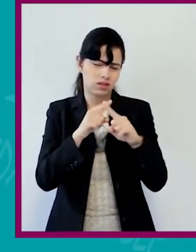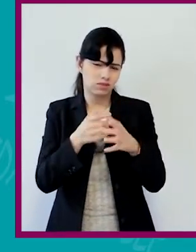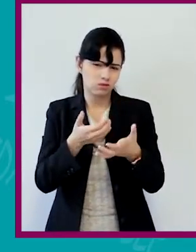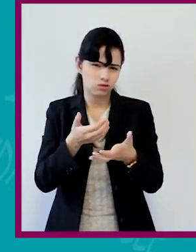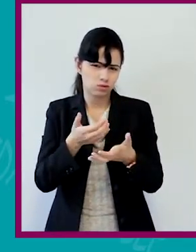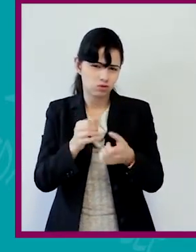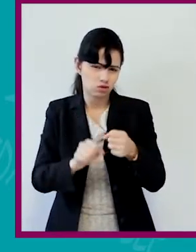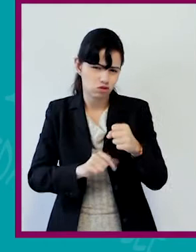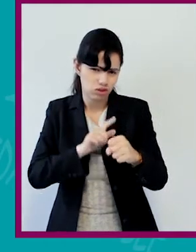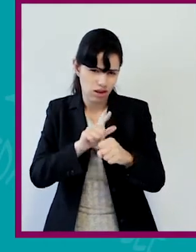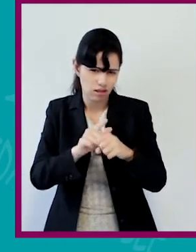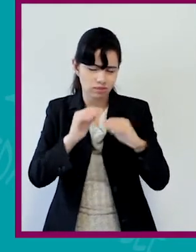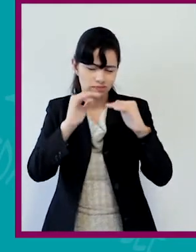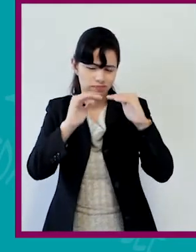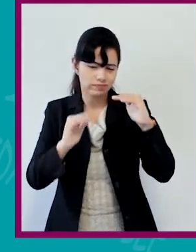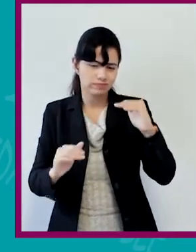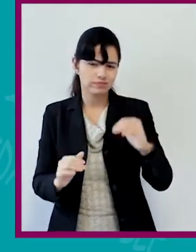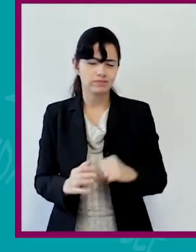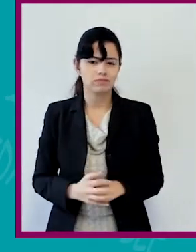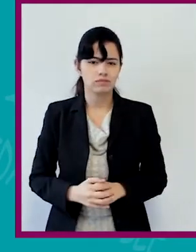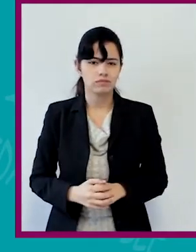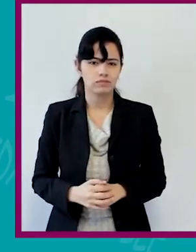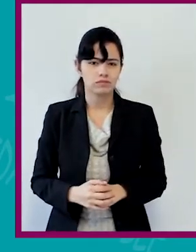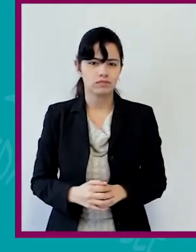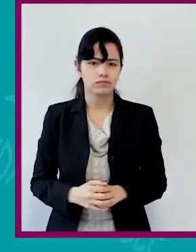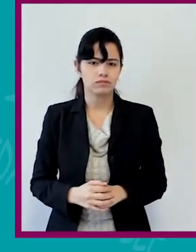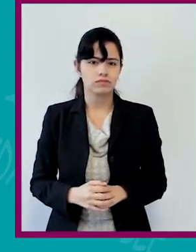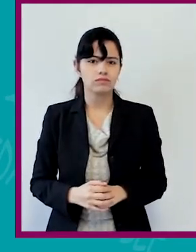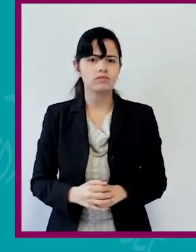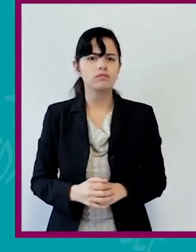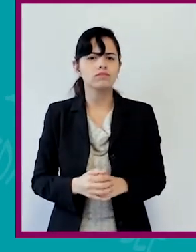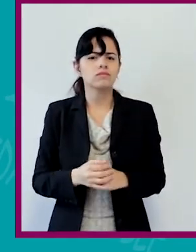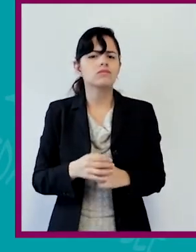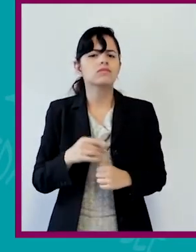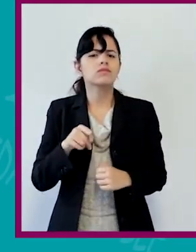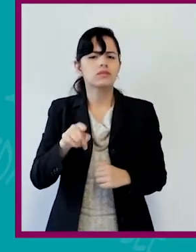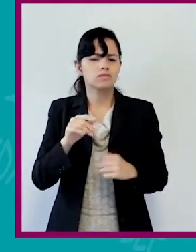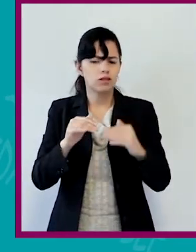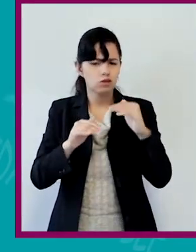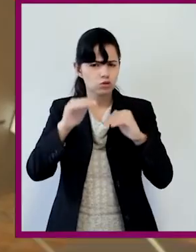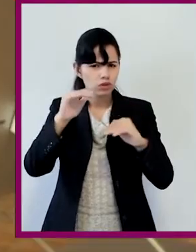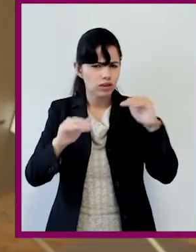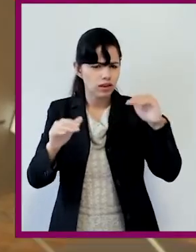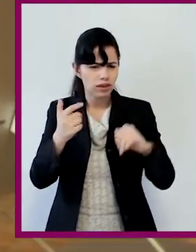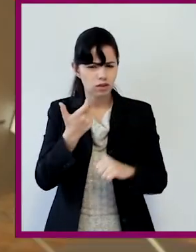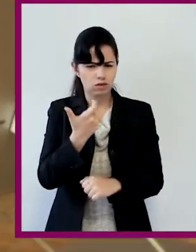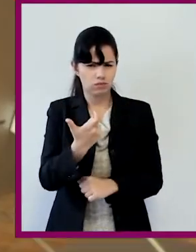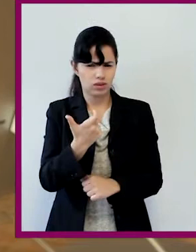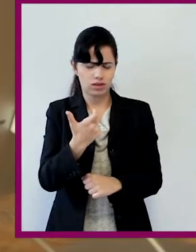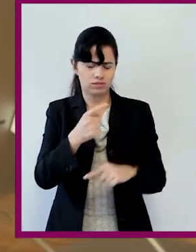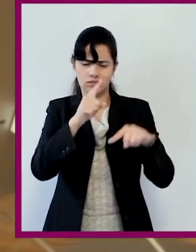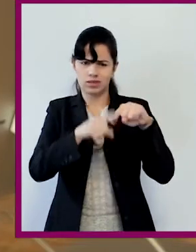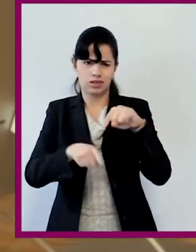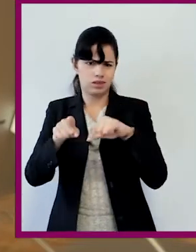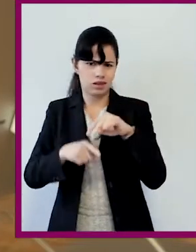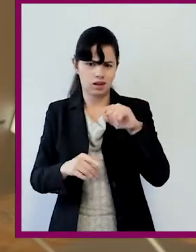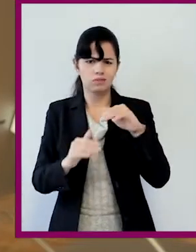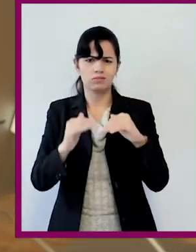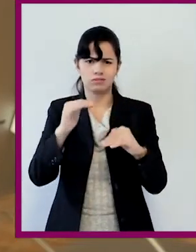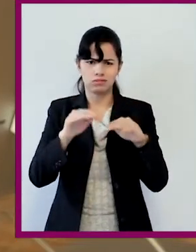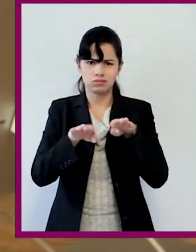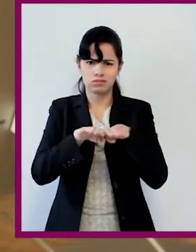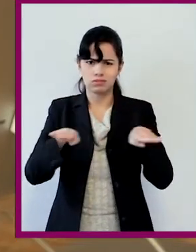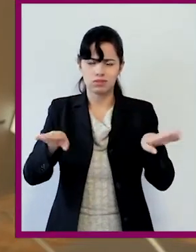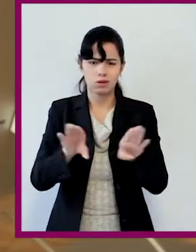la desigualdad social. Así es como la habríamos de definir. ¿Cómo cree que se puede combatir la